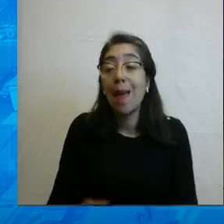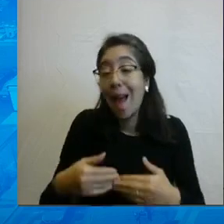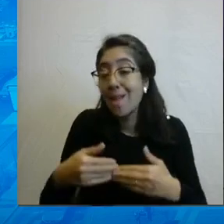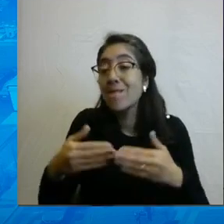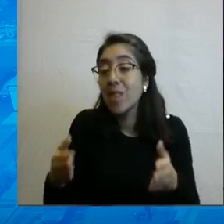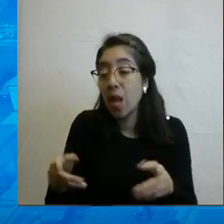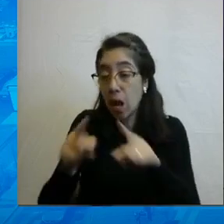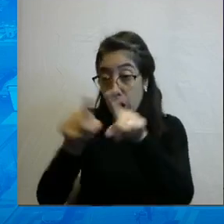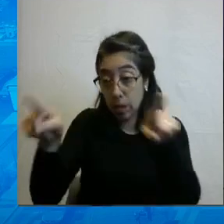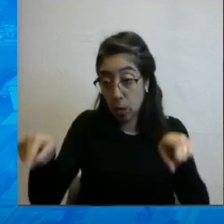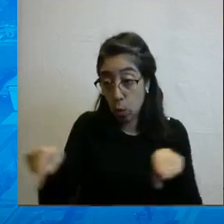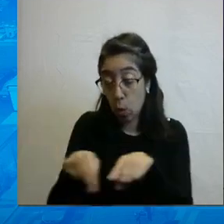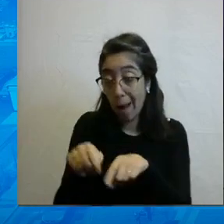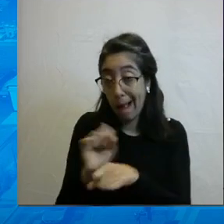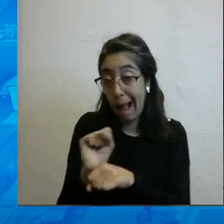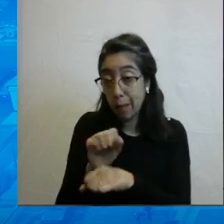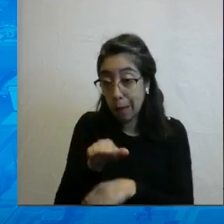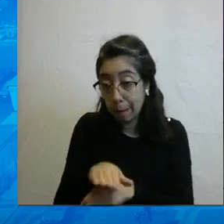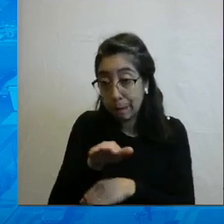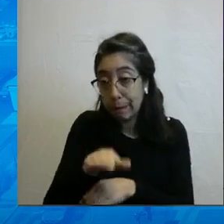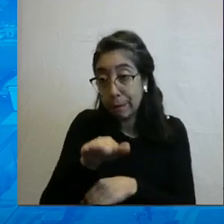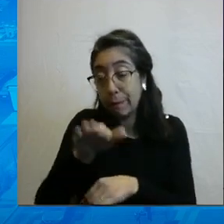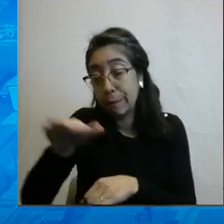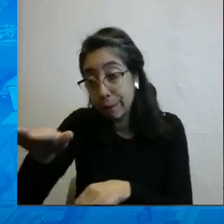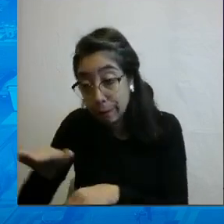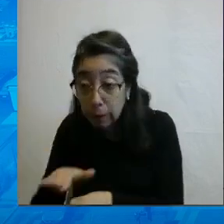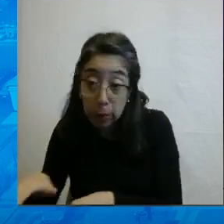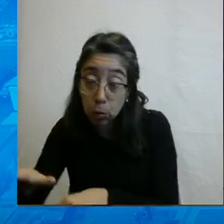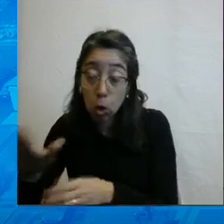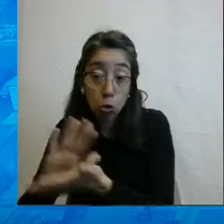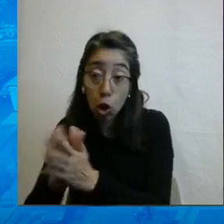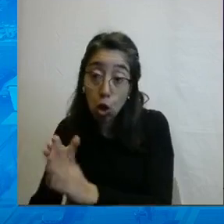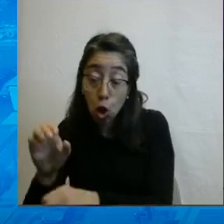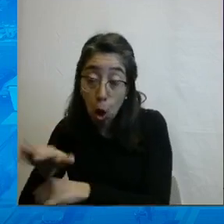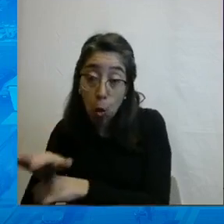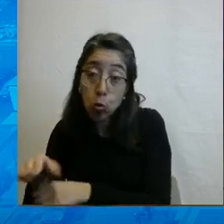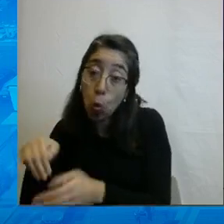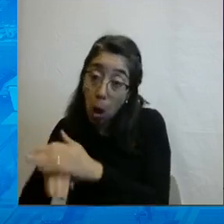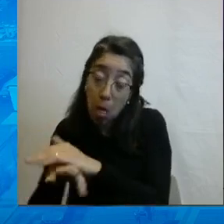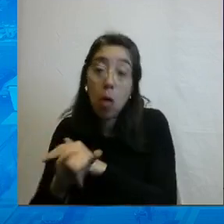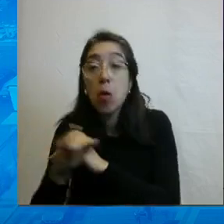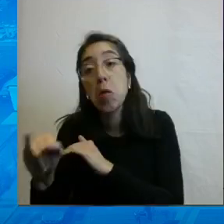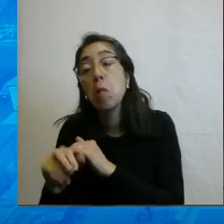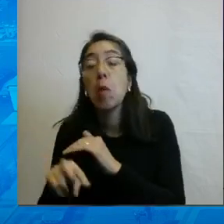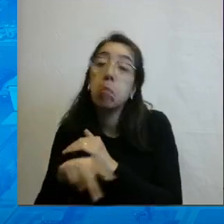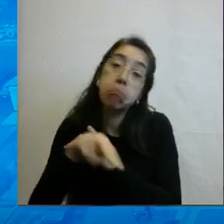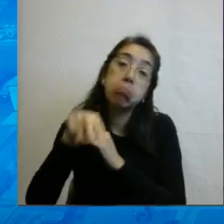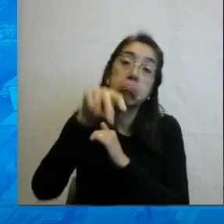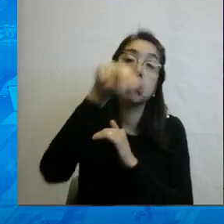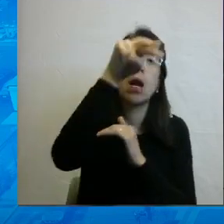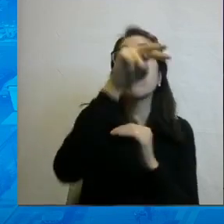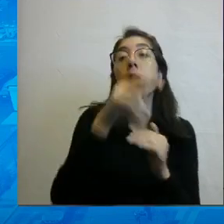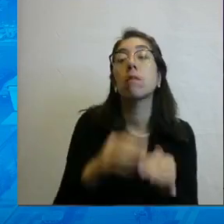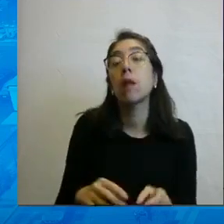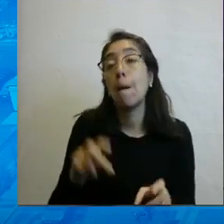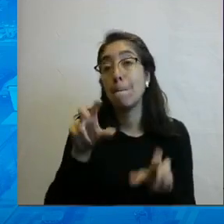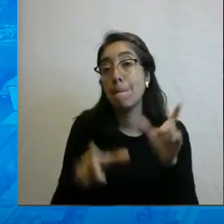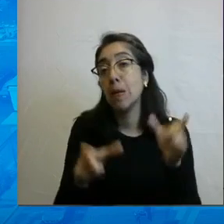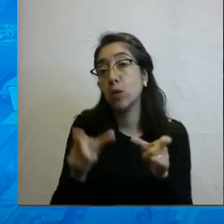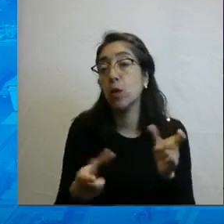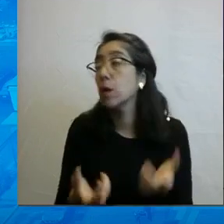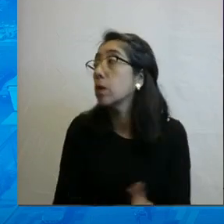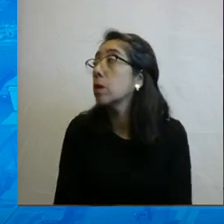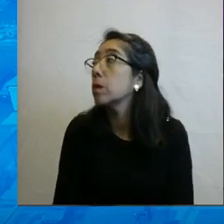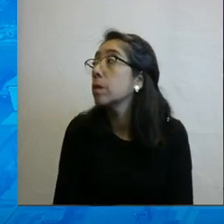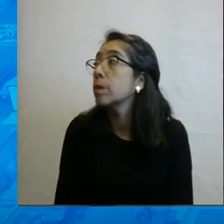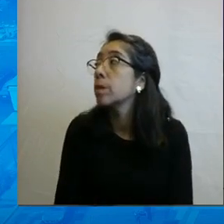entrar vehículos y así la gente subiría hacia arriba. Ya, perdón. Hay una vecina ahí que levanta la mano y que